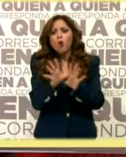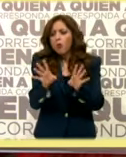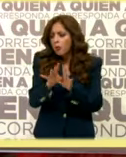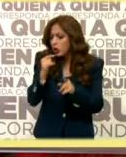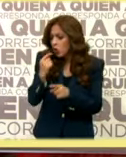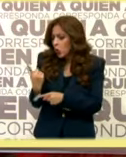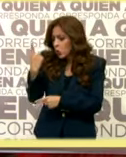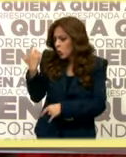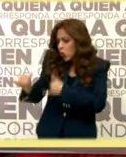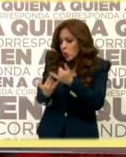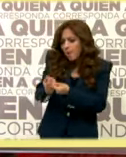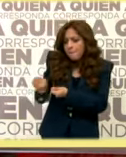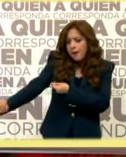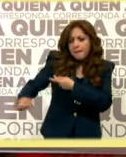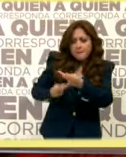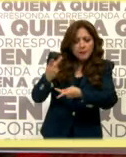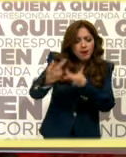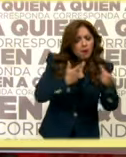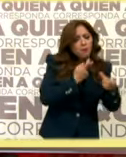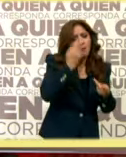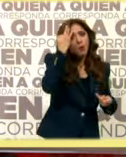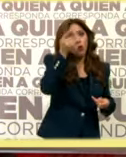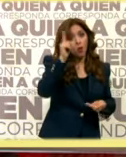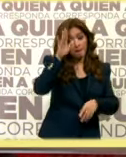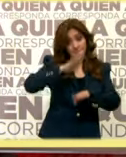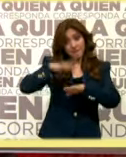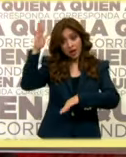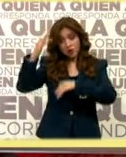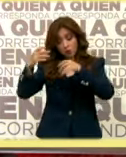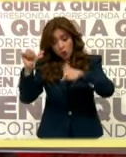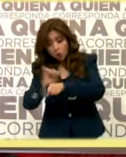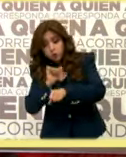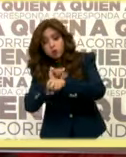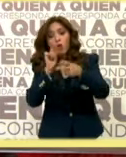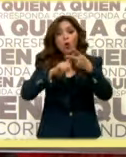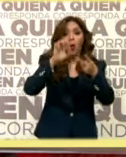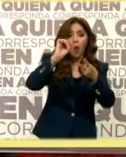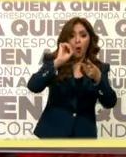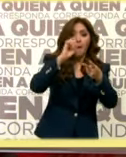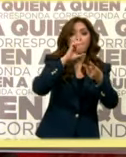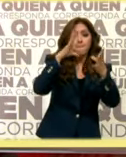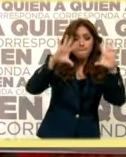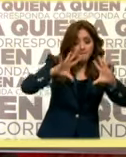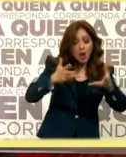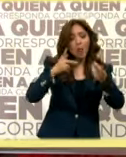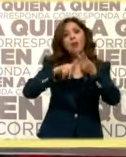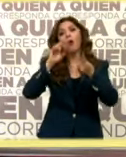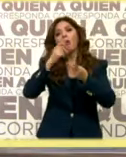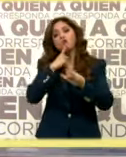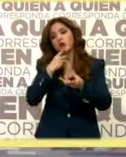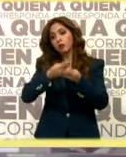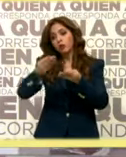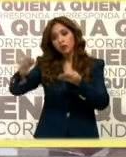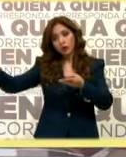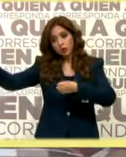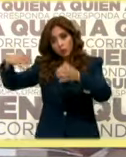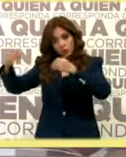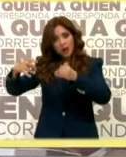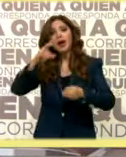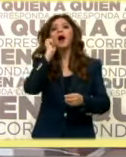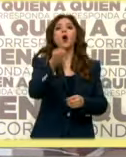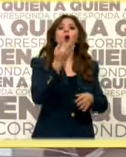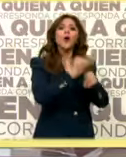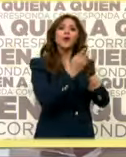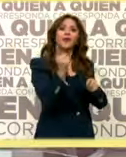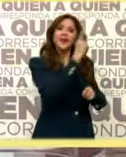niños? Pero si llevan varios miles de carritos, muchos niños van a tener carritos, pelotas, muñecas, lo que se junta en cada lugar, ahí se entrega. Vamos a la villa, vamos a